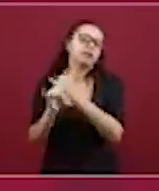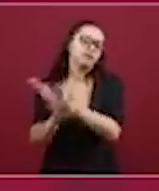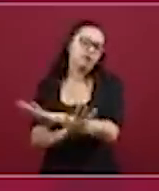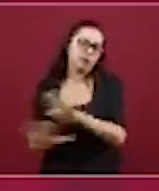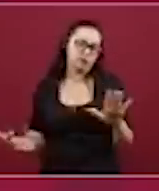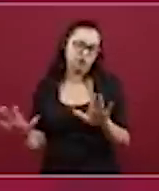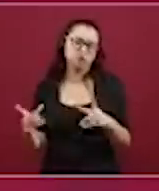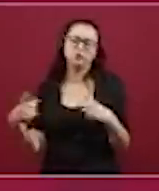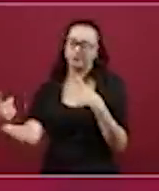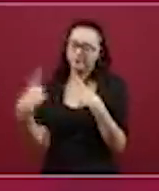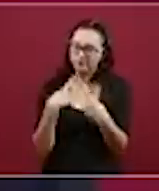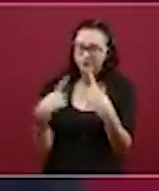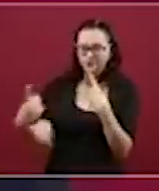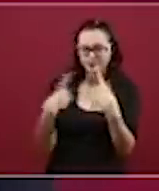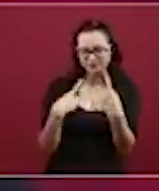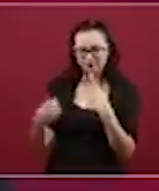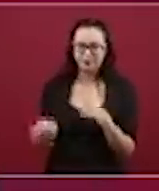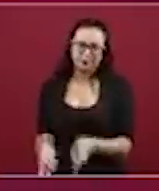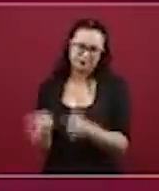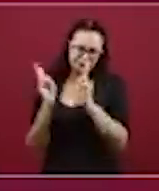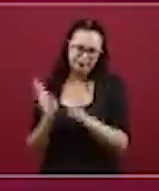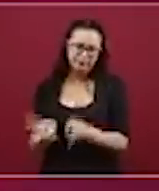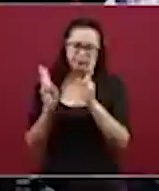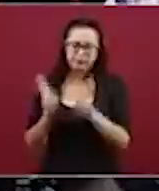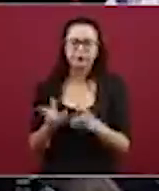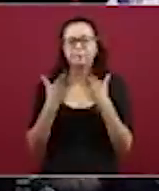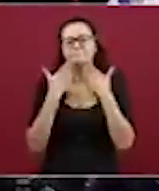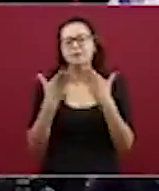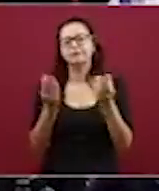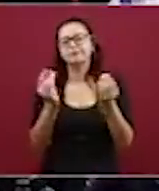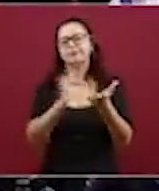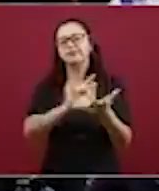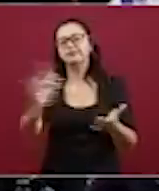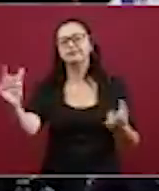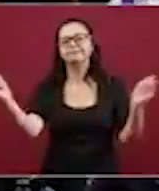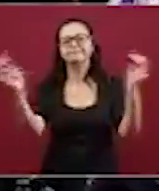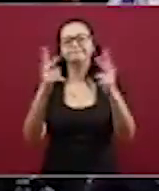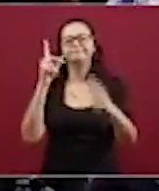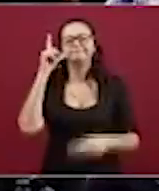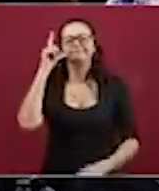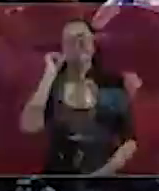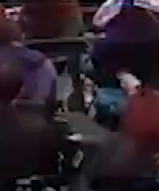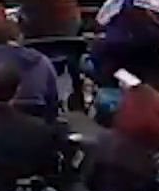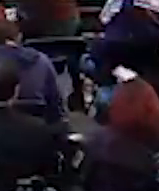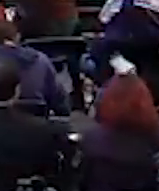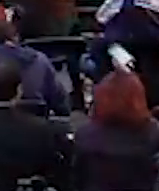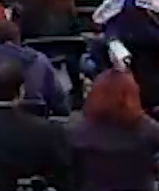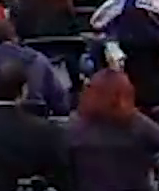resuelva con el diálogo y que adelante. Muy bien, muchas gracias. Nos vemos mañana.